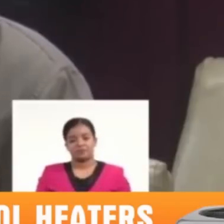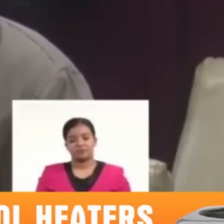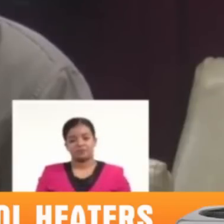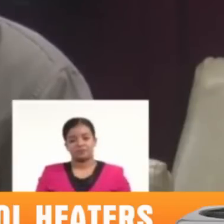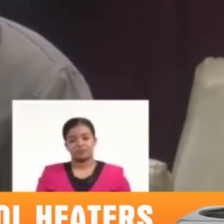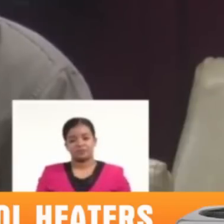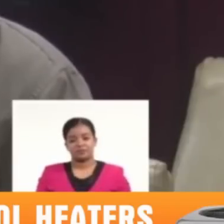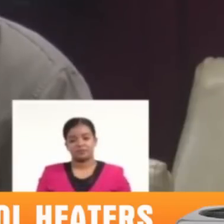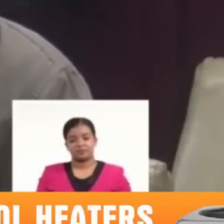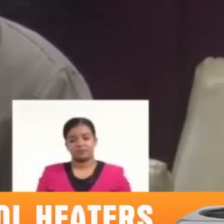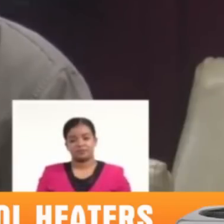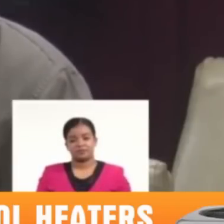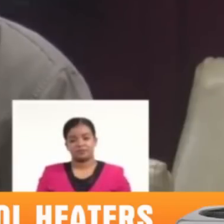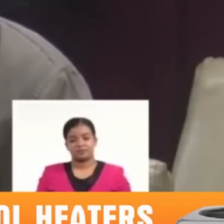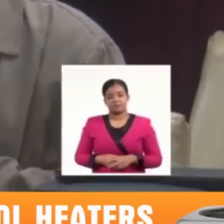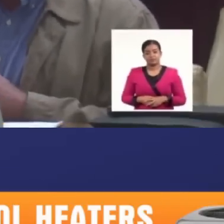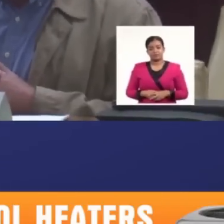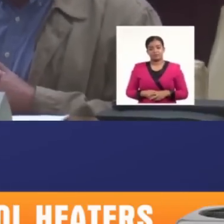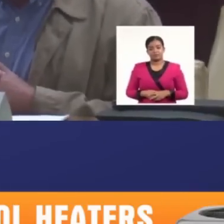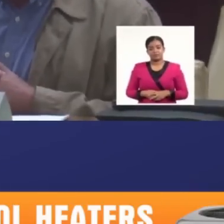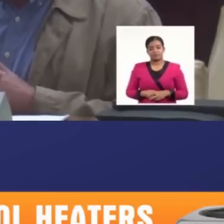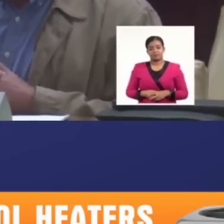más victoria. Yo creo que esa es la más.